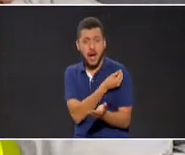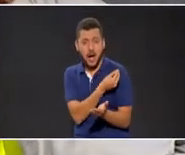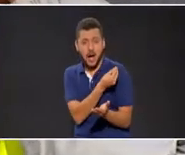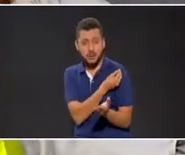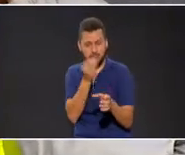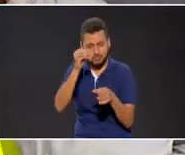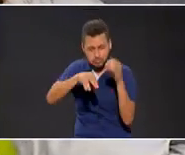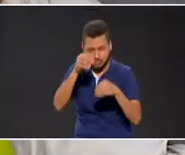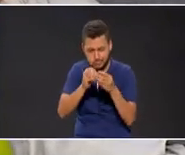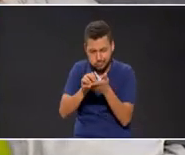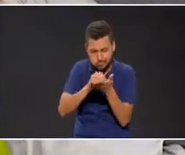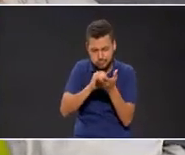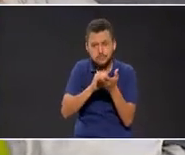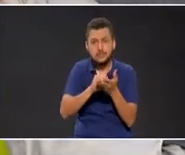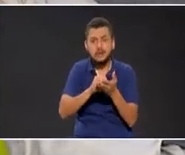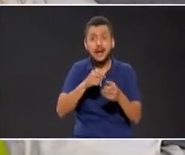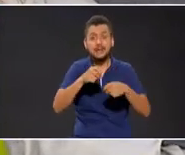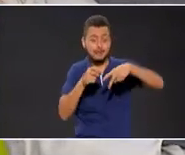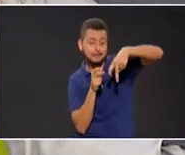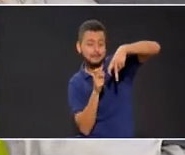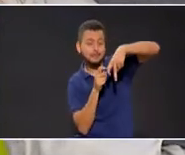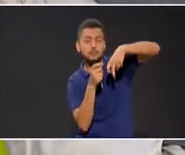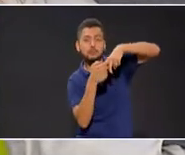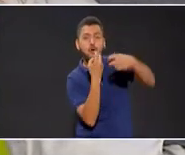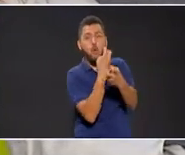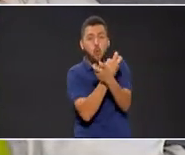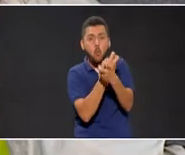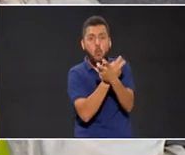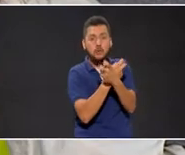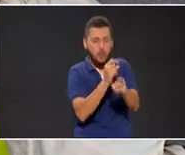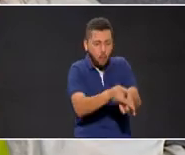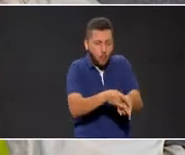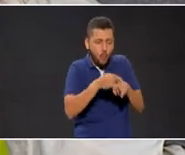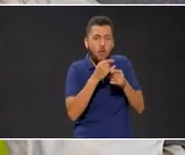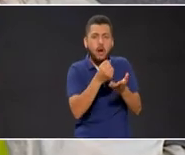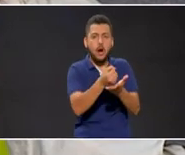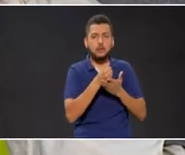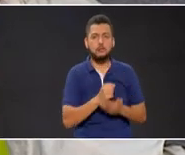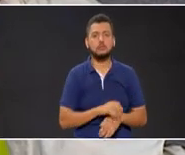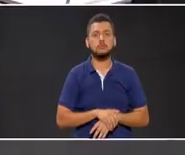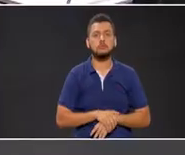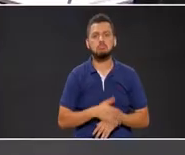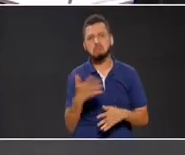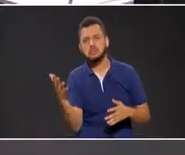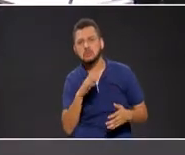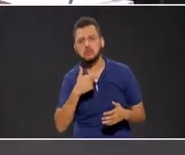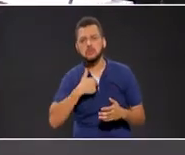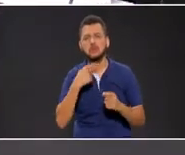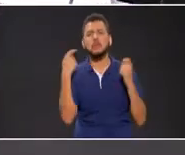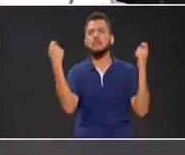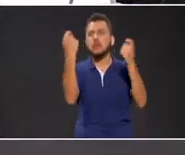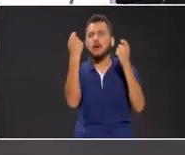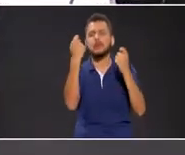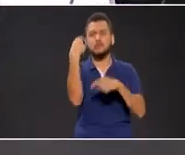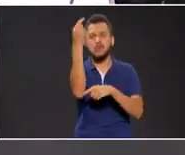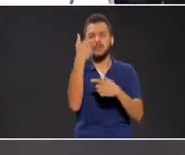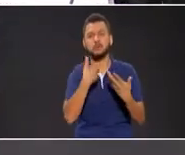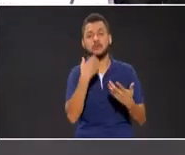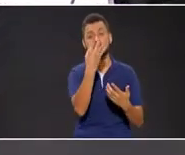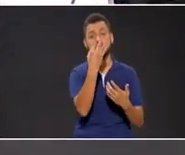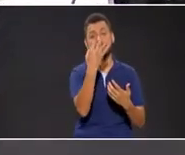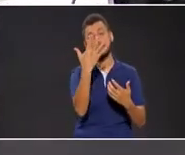15 días y apenas tal venegas trampa de unos 35-40 millones de pesos muchas gracias candidato el turno ahora para escoger a